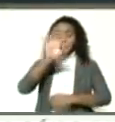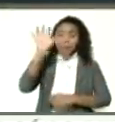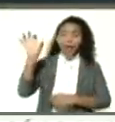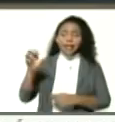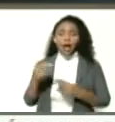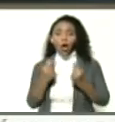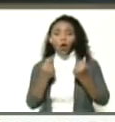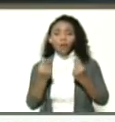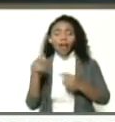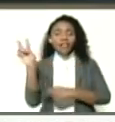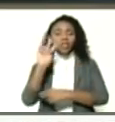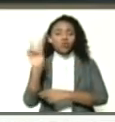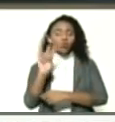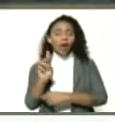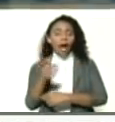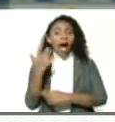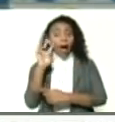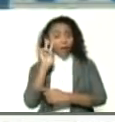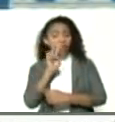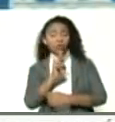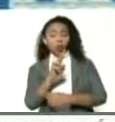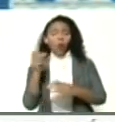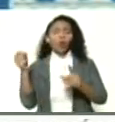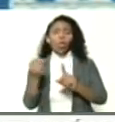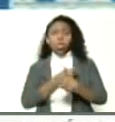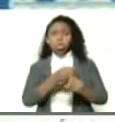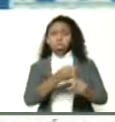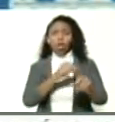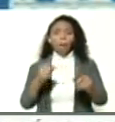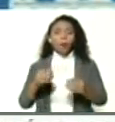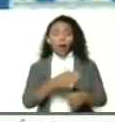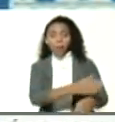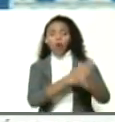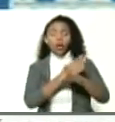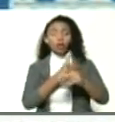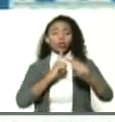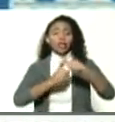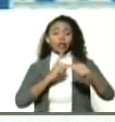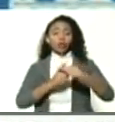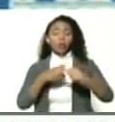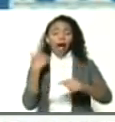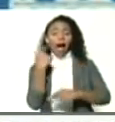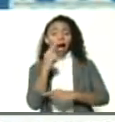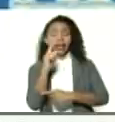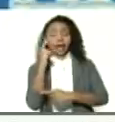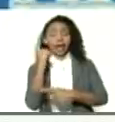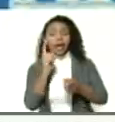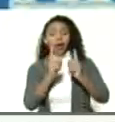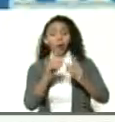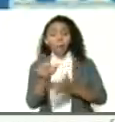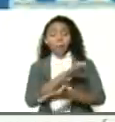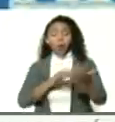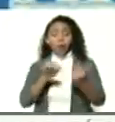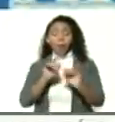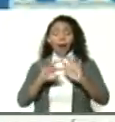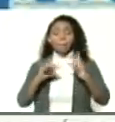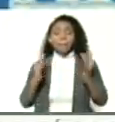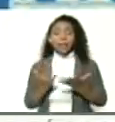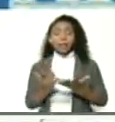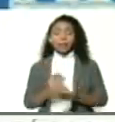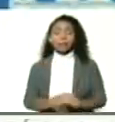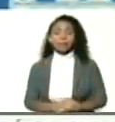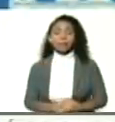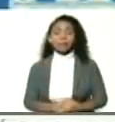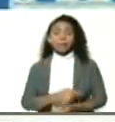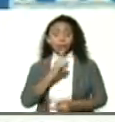economía venezolana se ha visto además golpeada por el bloqueo, se suman los efectos de la pandemia. Y nuestra